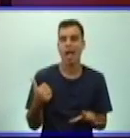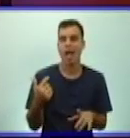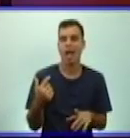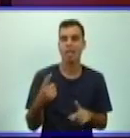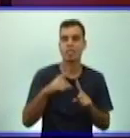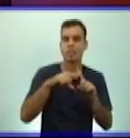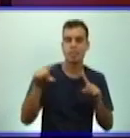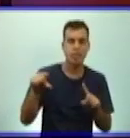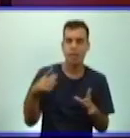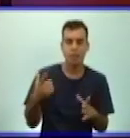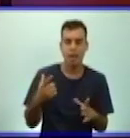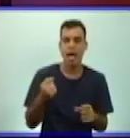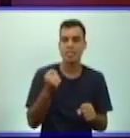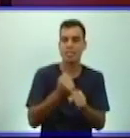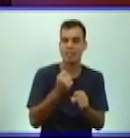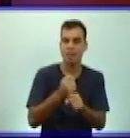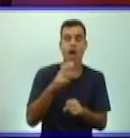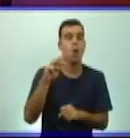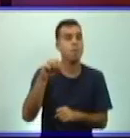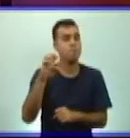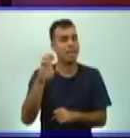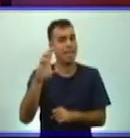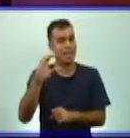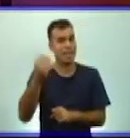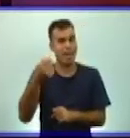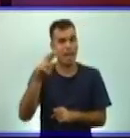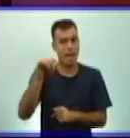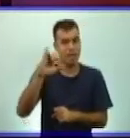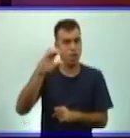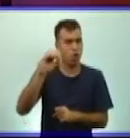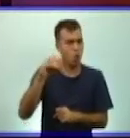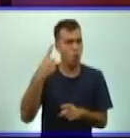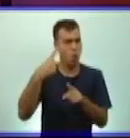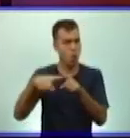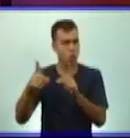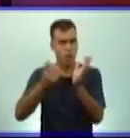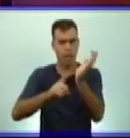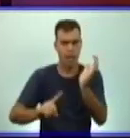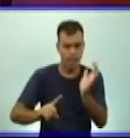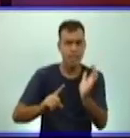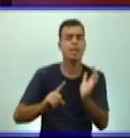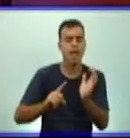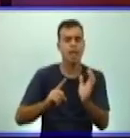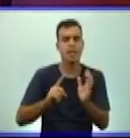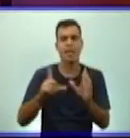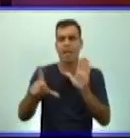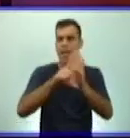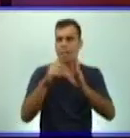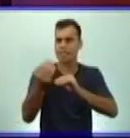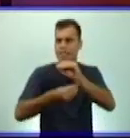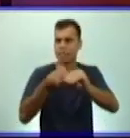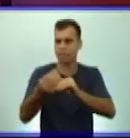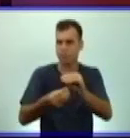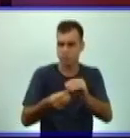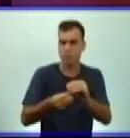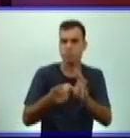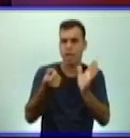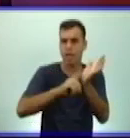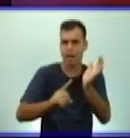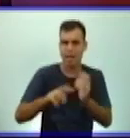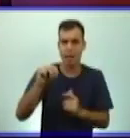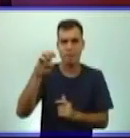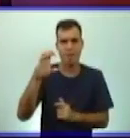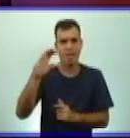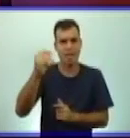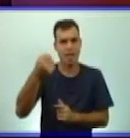de trabajo mecánico, energía mecánica y también la ley de la conservación y transformación de la energía mecánica.